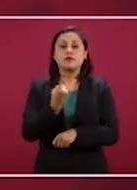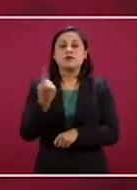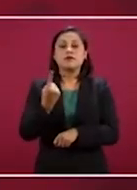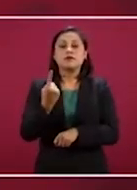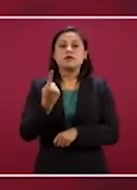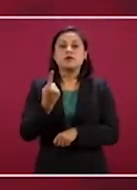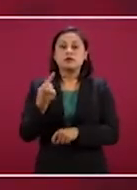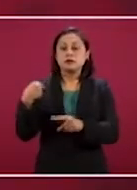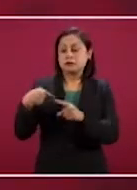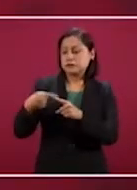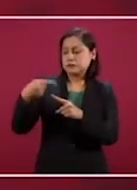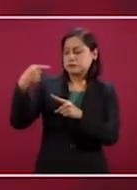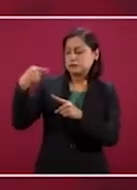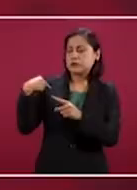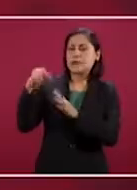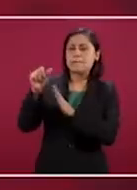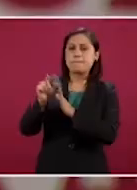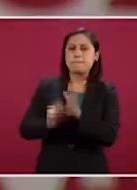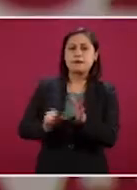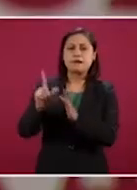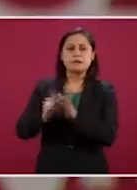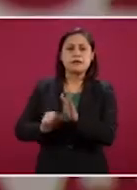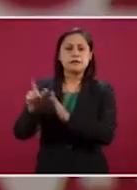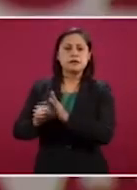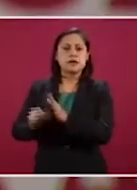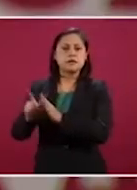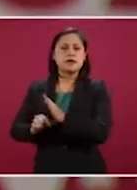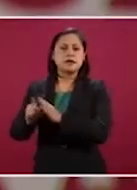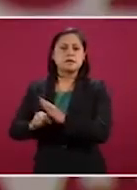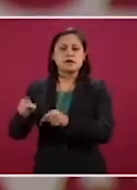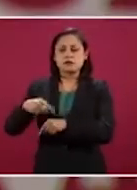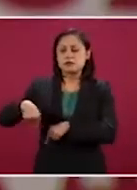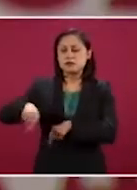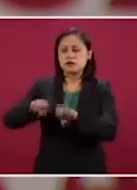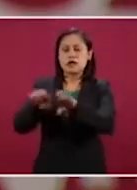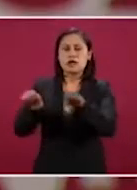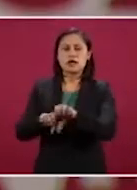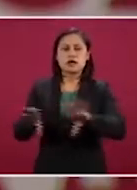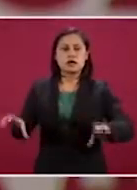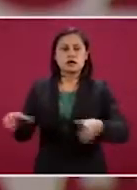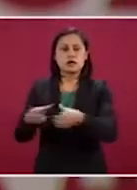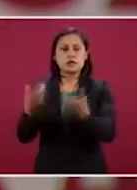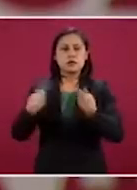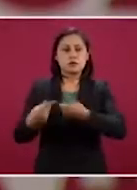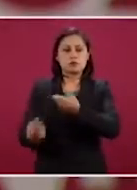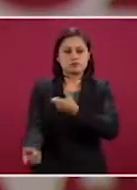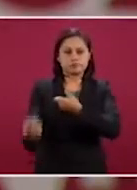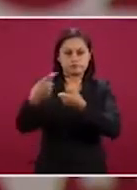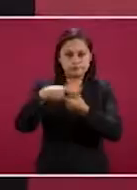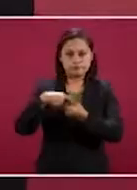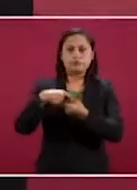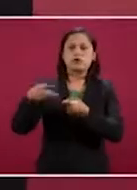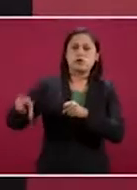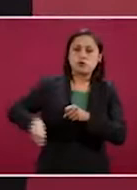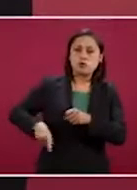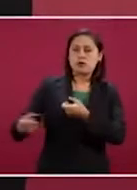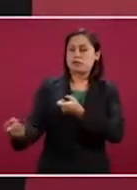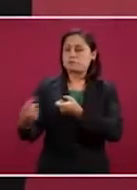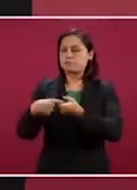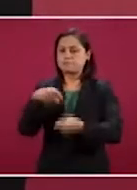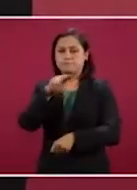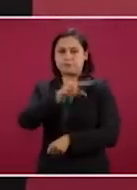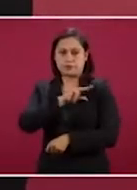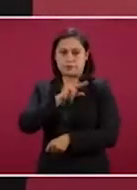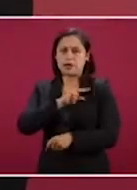esfuerzo que durante varios meses han venido desarrollando un grupo de personas, tanto del sector público como del privado.